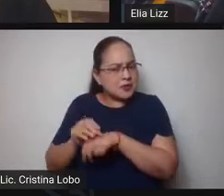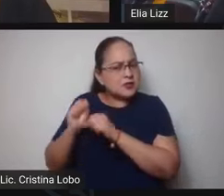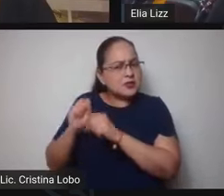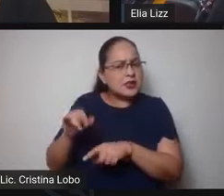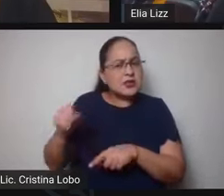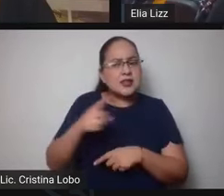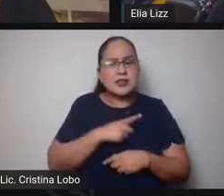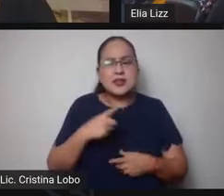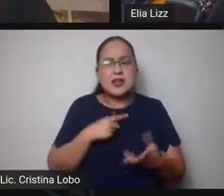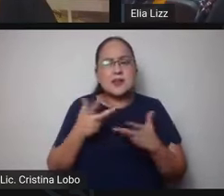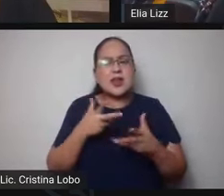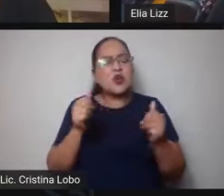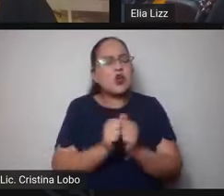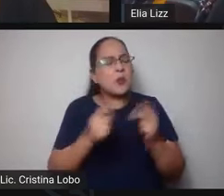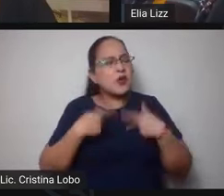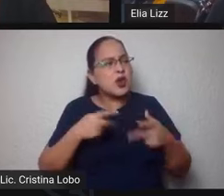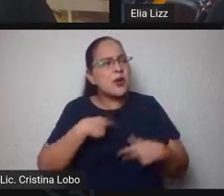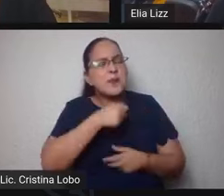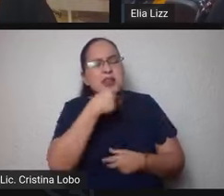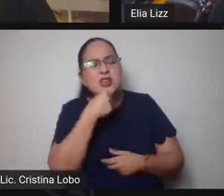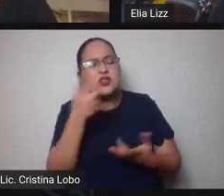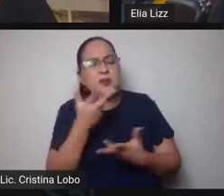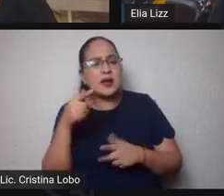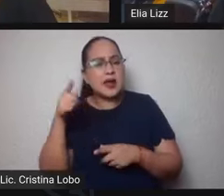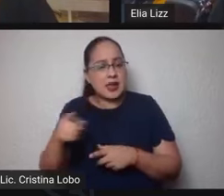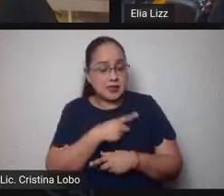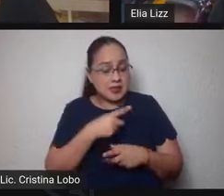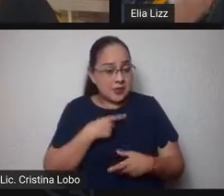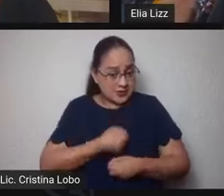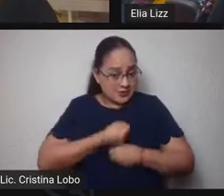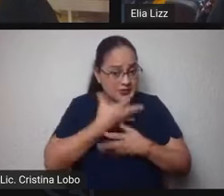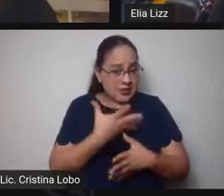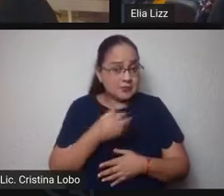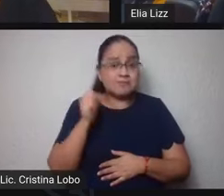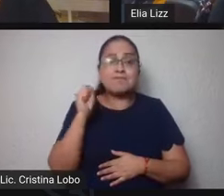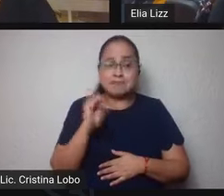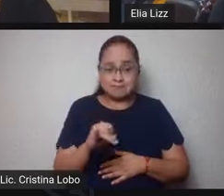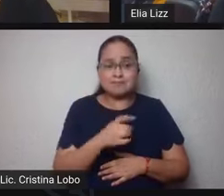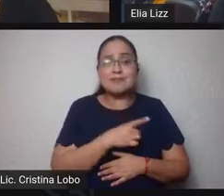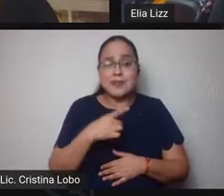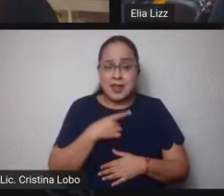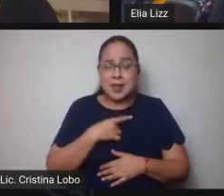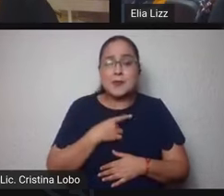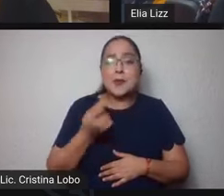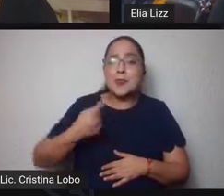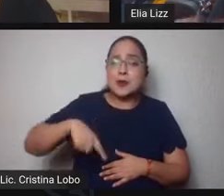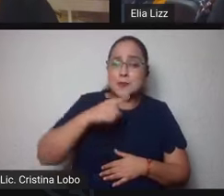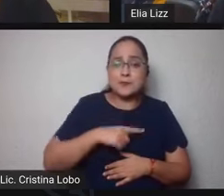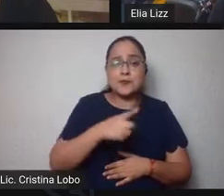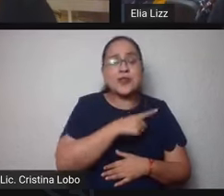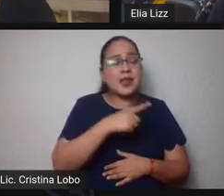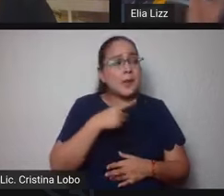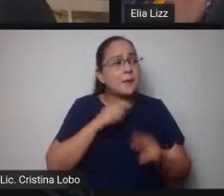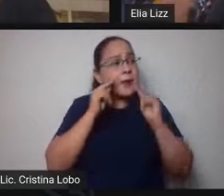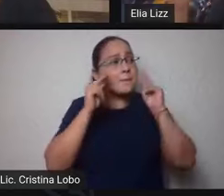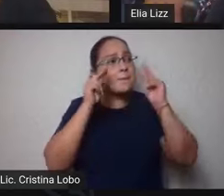con nuestros viejitos? Darles la oportunidad de que se expresen, sí, hay que trabajar las enfermedades degenerativas,